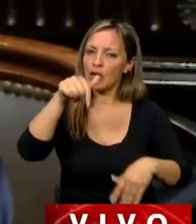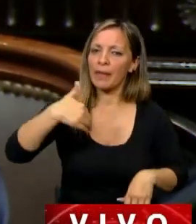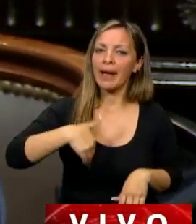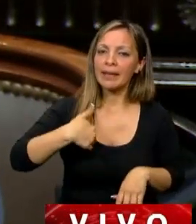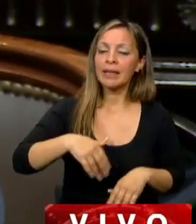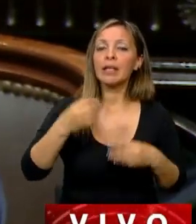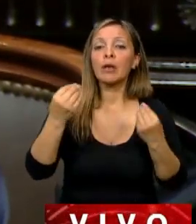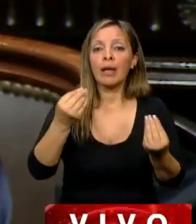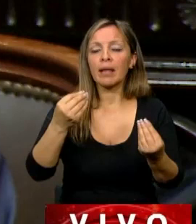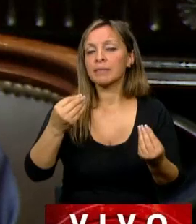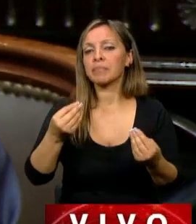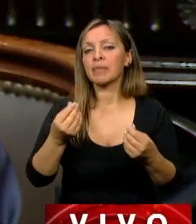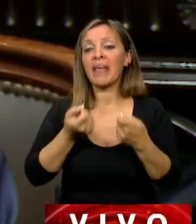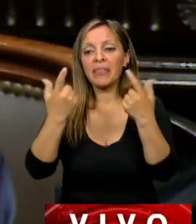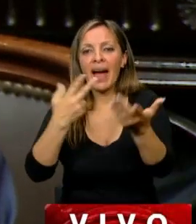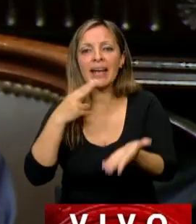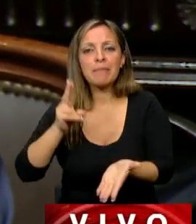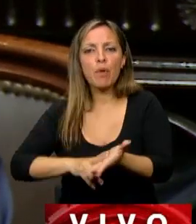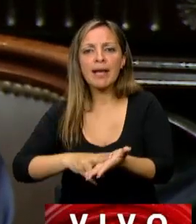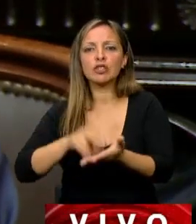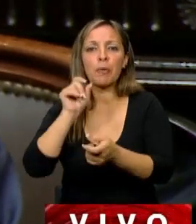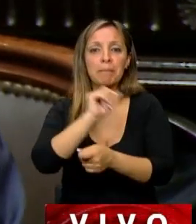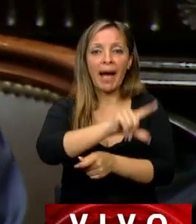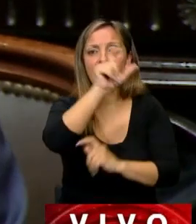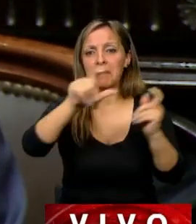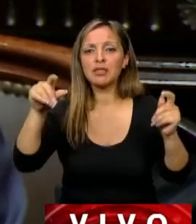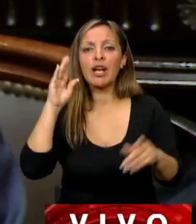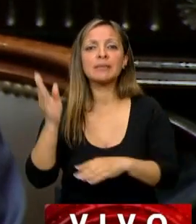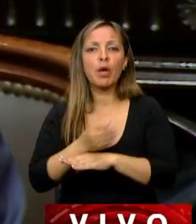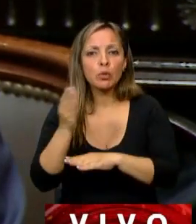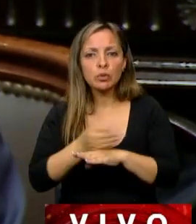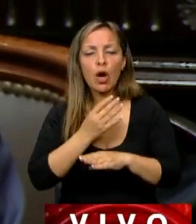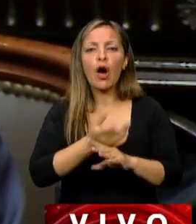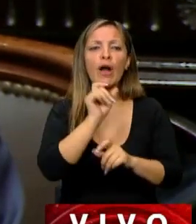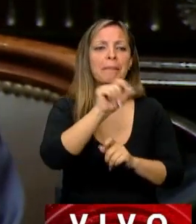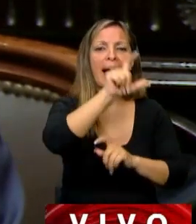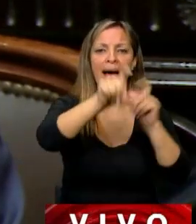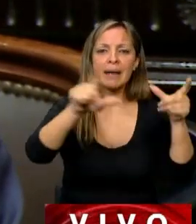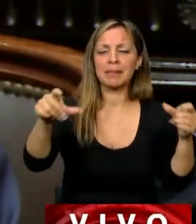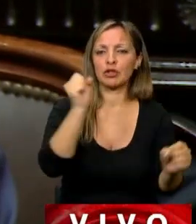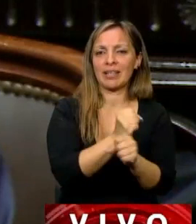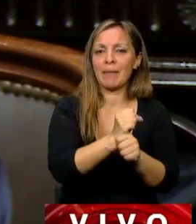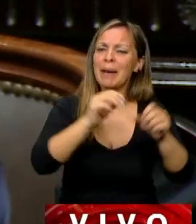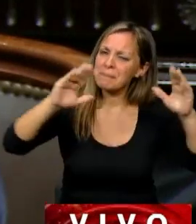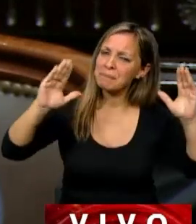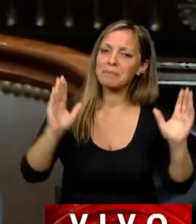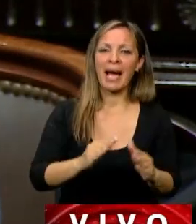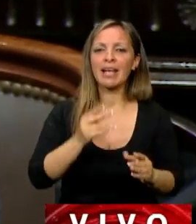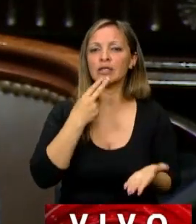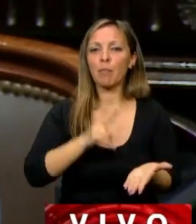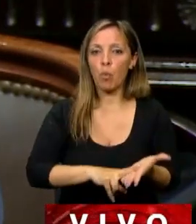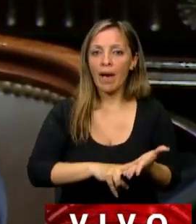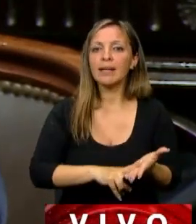darle alivio fiscal a los que producen, a los que invierten, de darle al Estado la señal